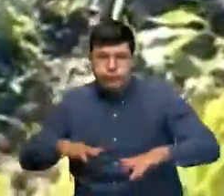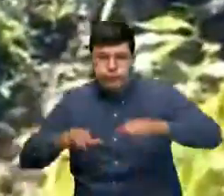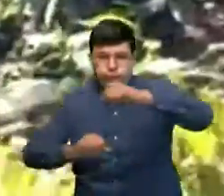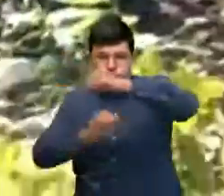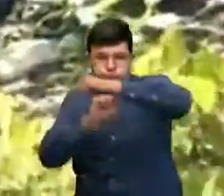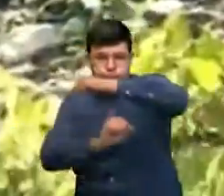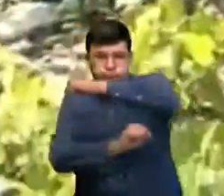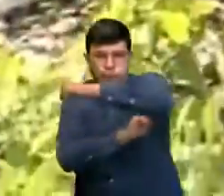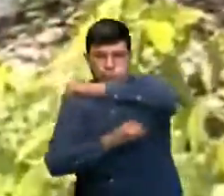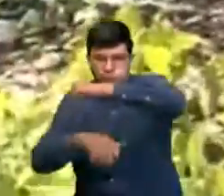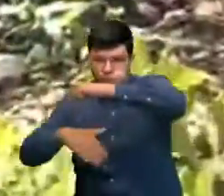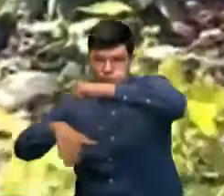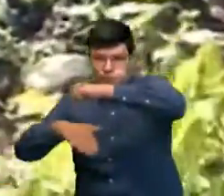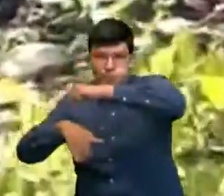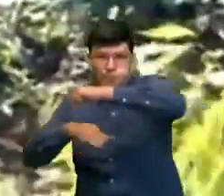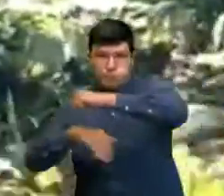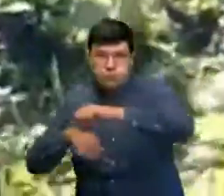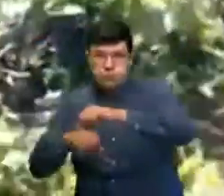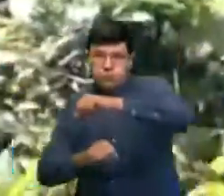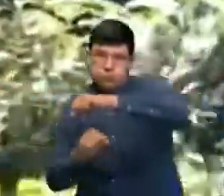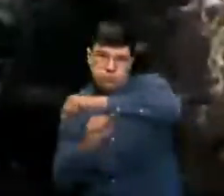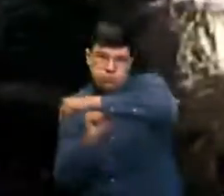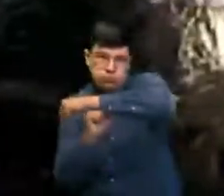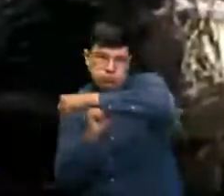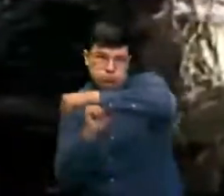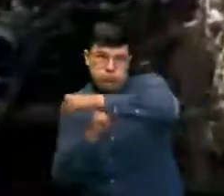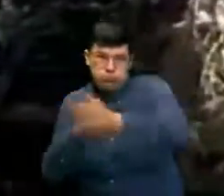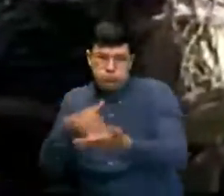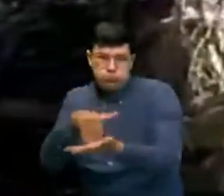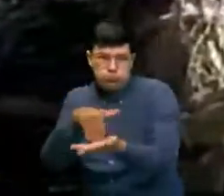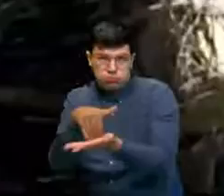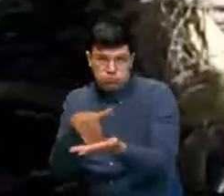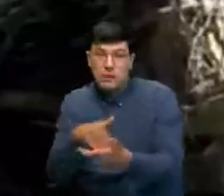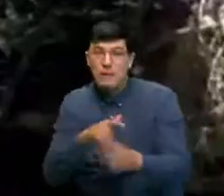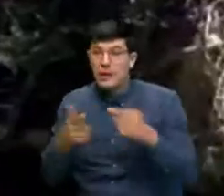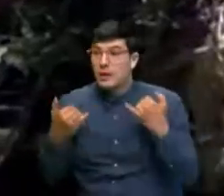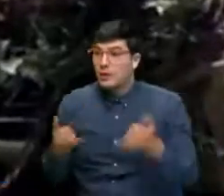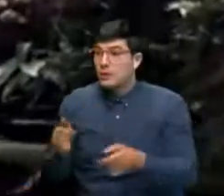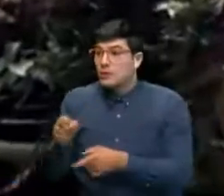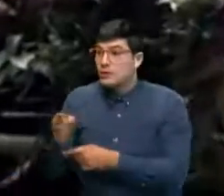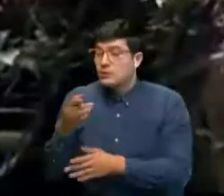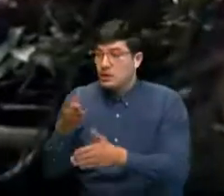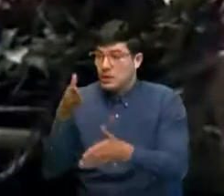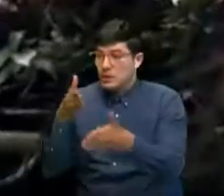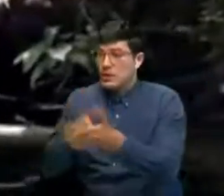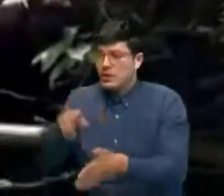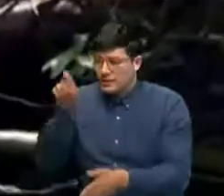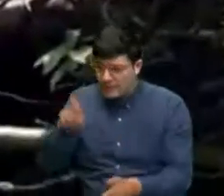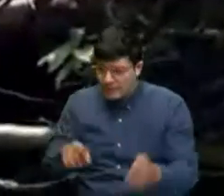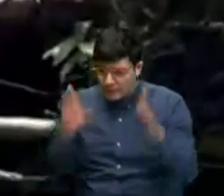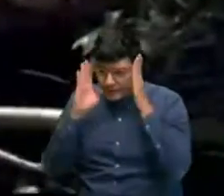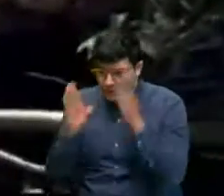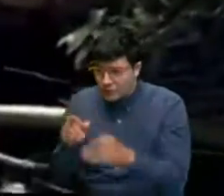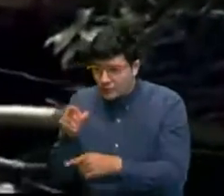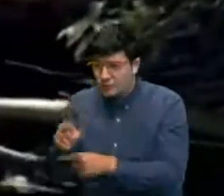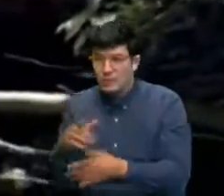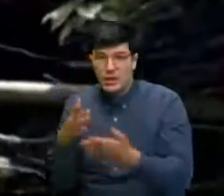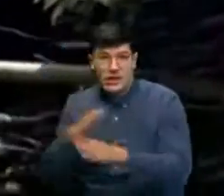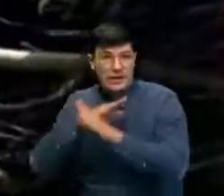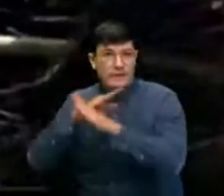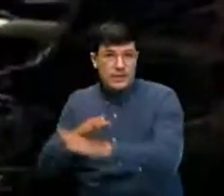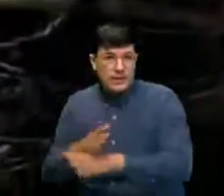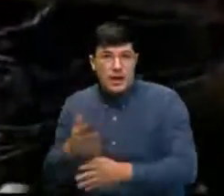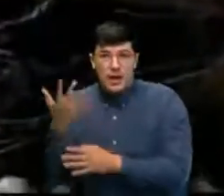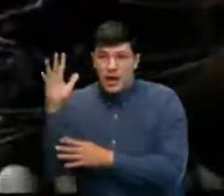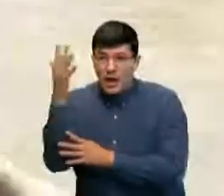terrenos que quedan a la parte de abajo el puente el denunciante considera que debería hacerse algo para evitar que los árboles y la maleza